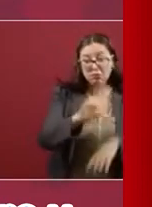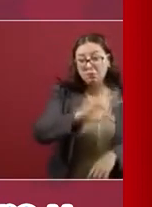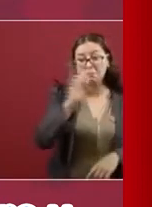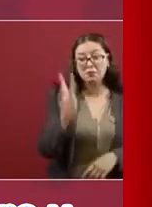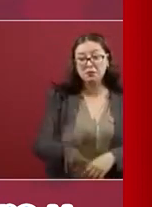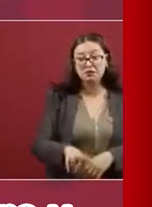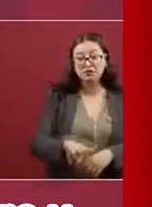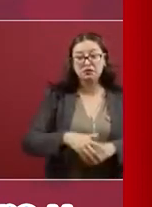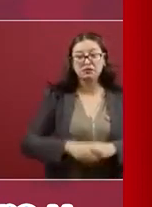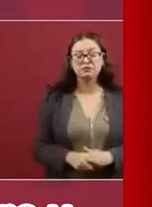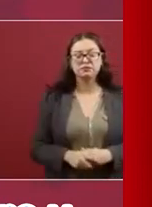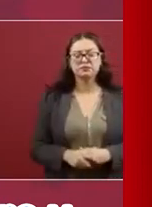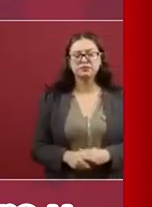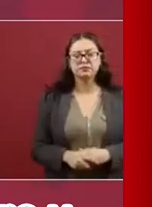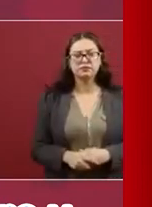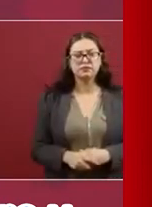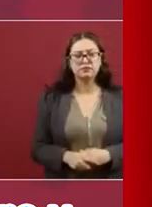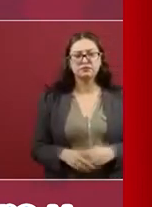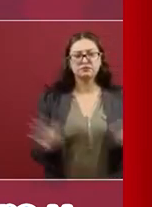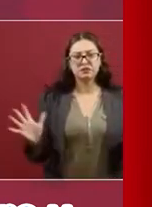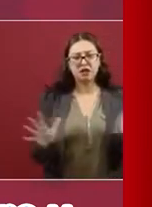creo que nunca ha desaparecido.